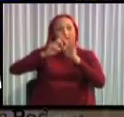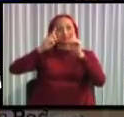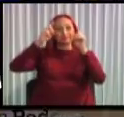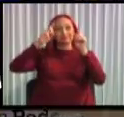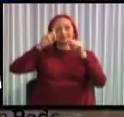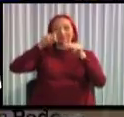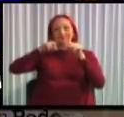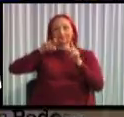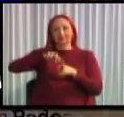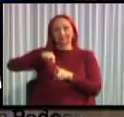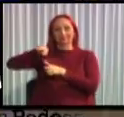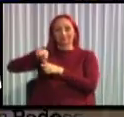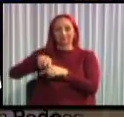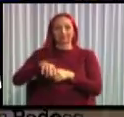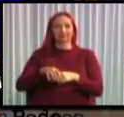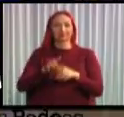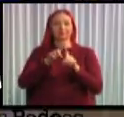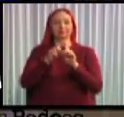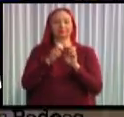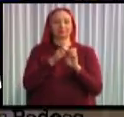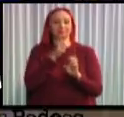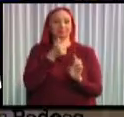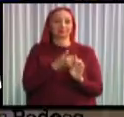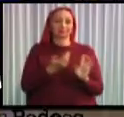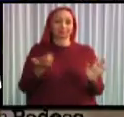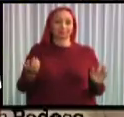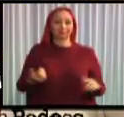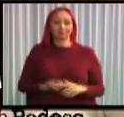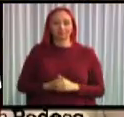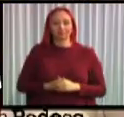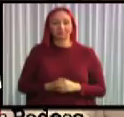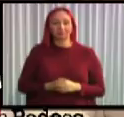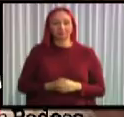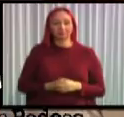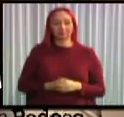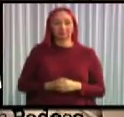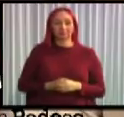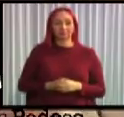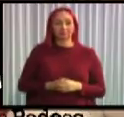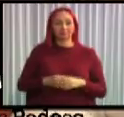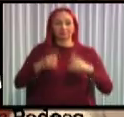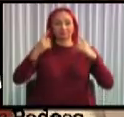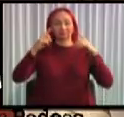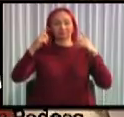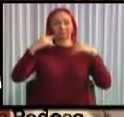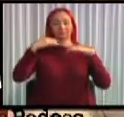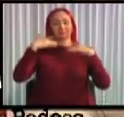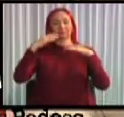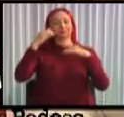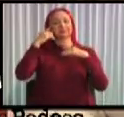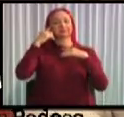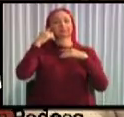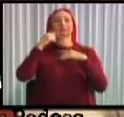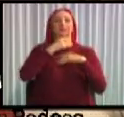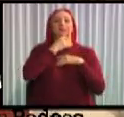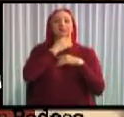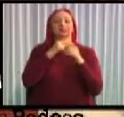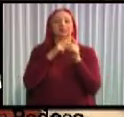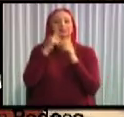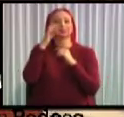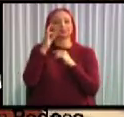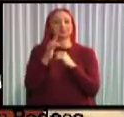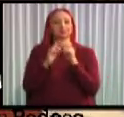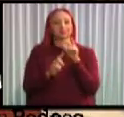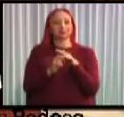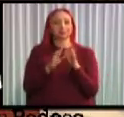no se pueden ni volver a ver. El problema es ese, que se les va la fama a la cabeza y creen que